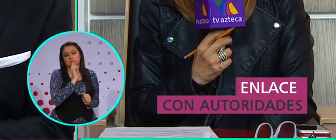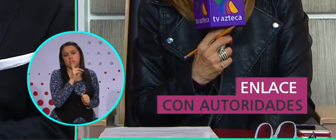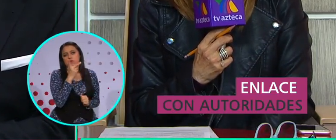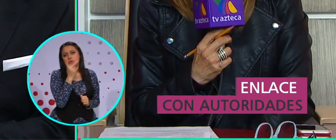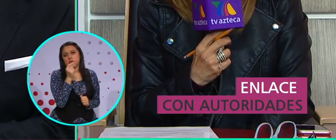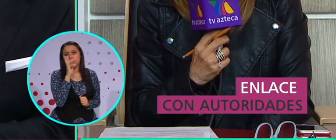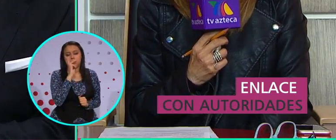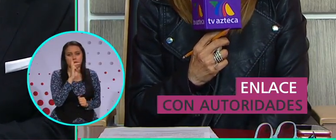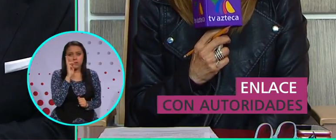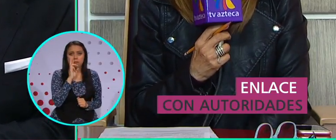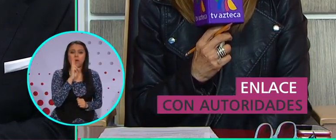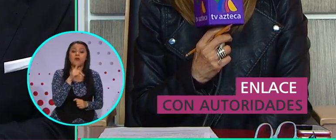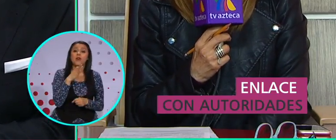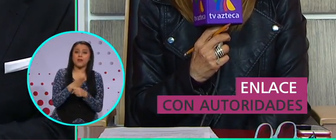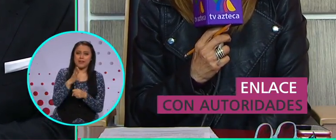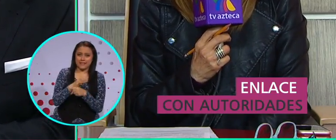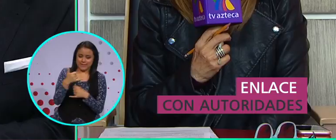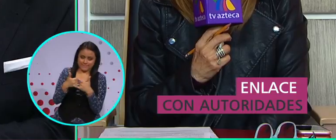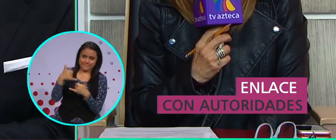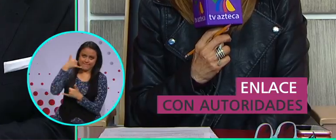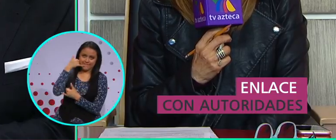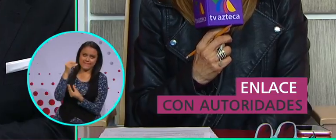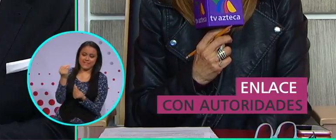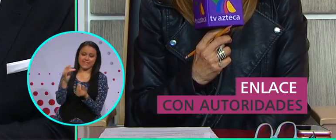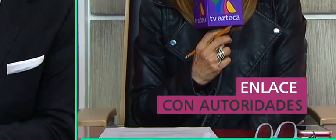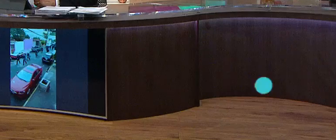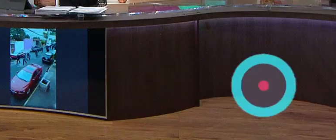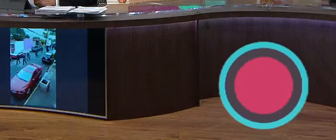televisión vemos en este momento